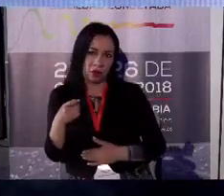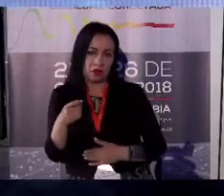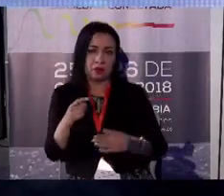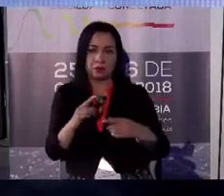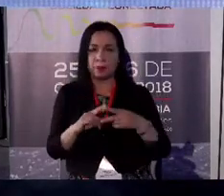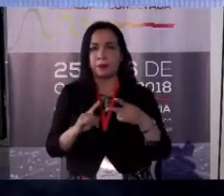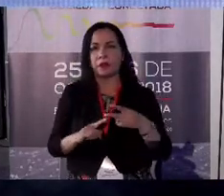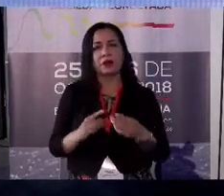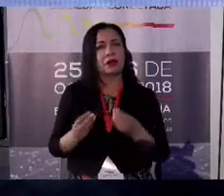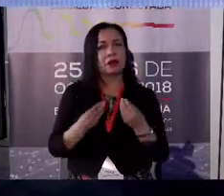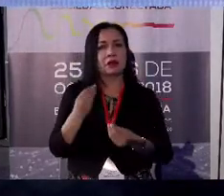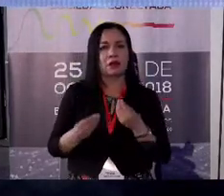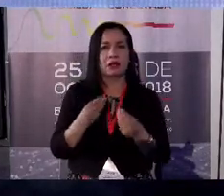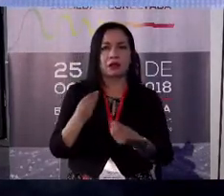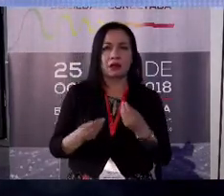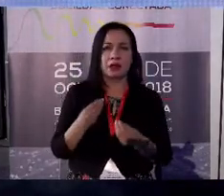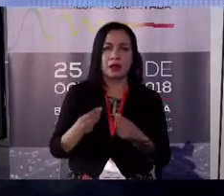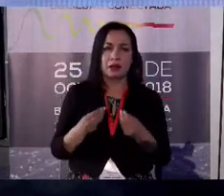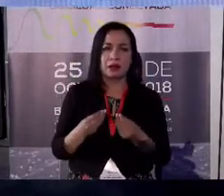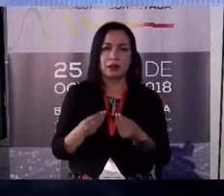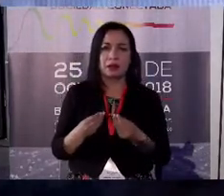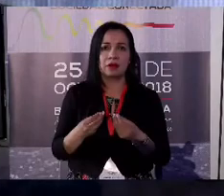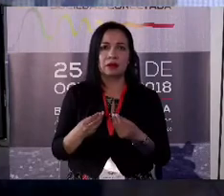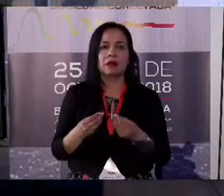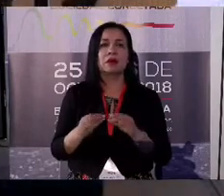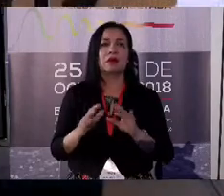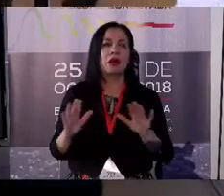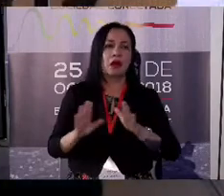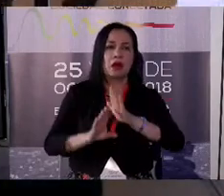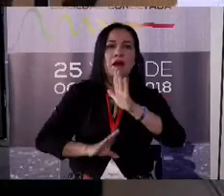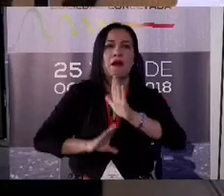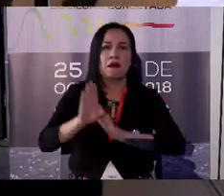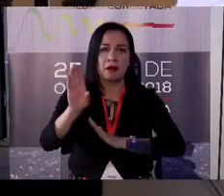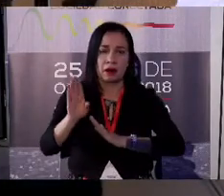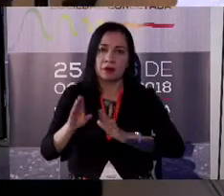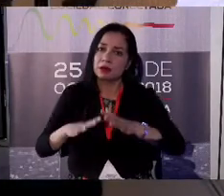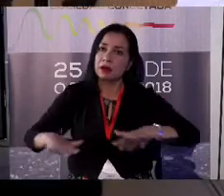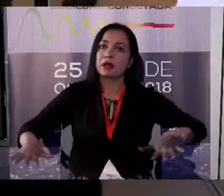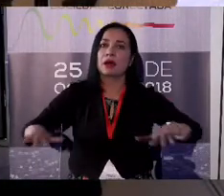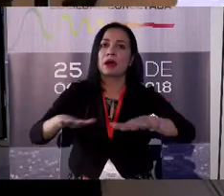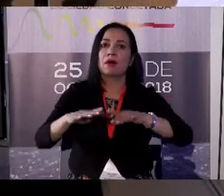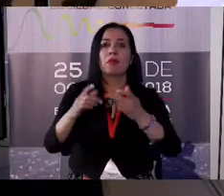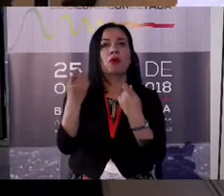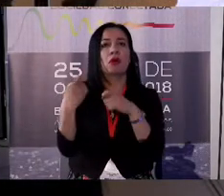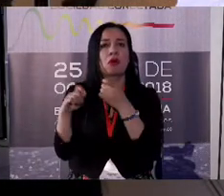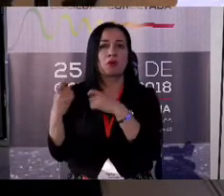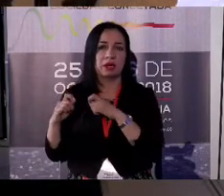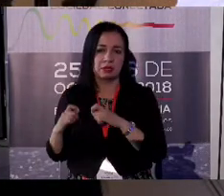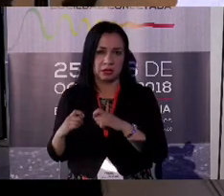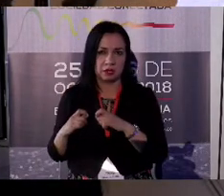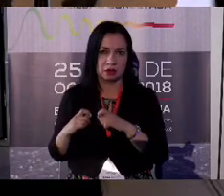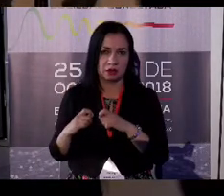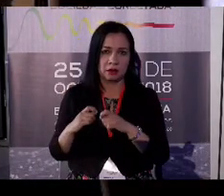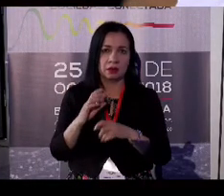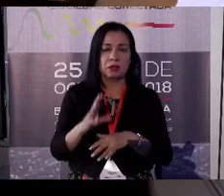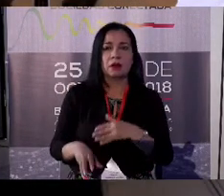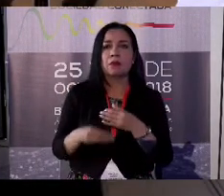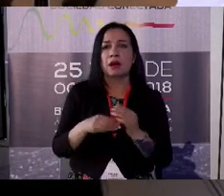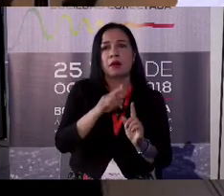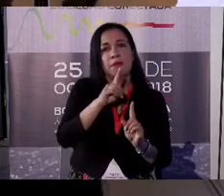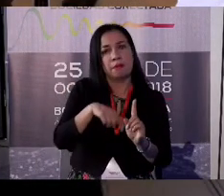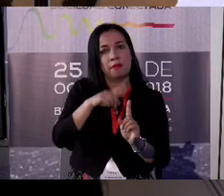cual ha dado pie a ya los avances en el campo comercial. También en los